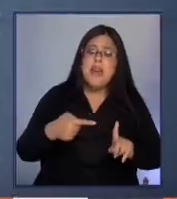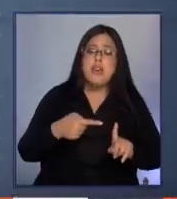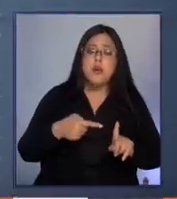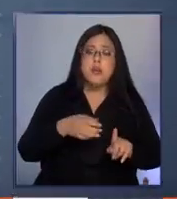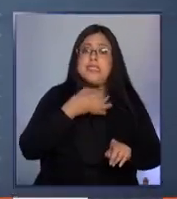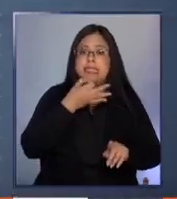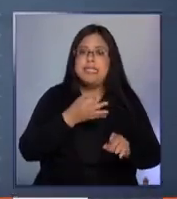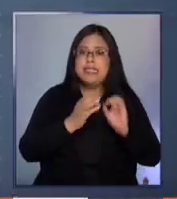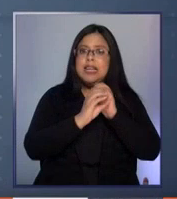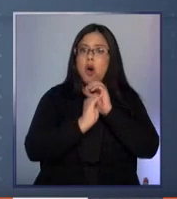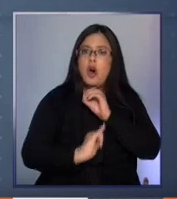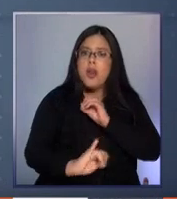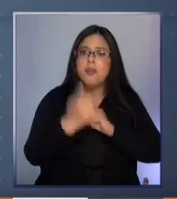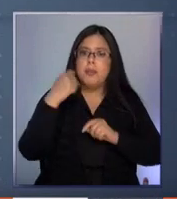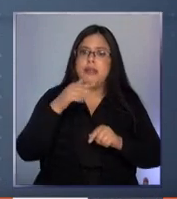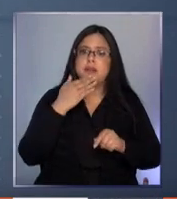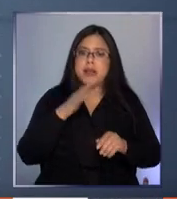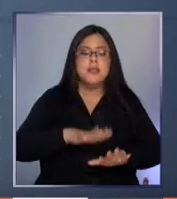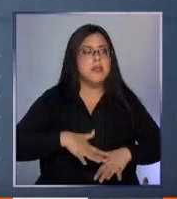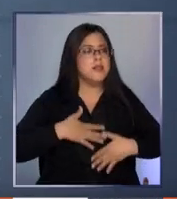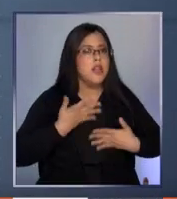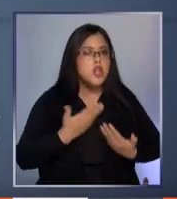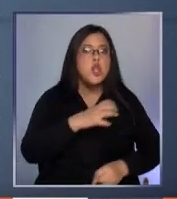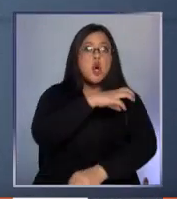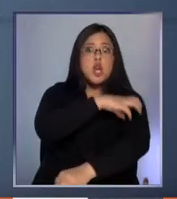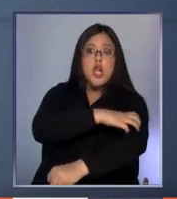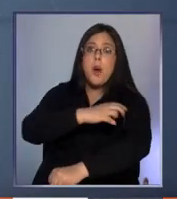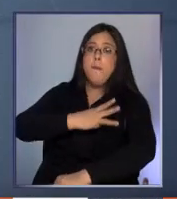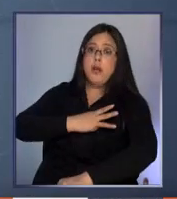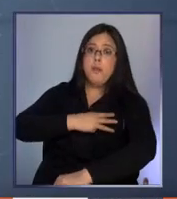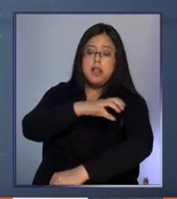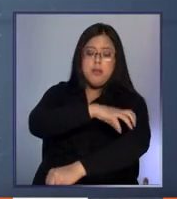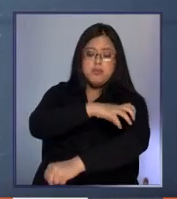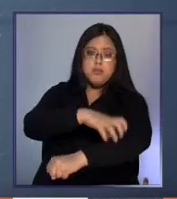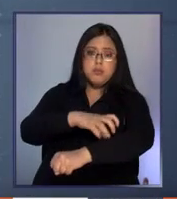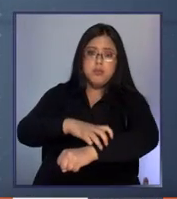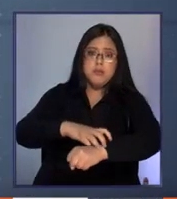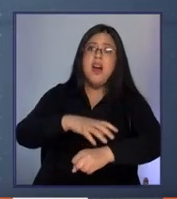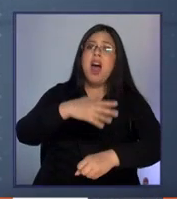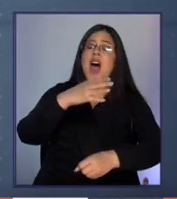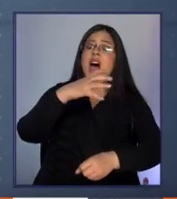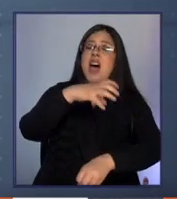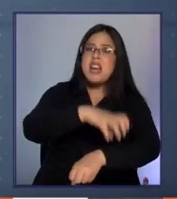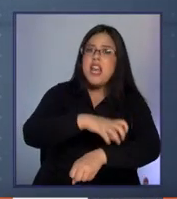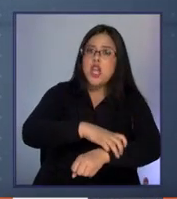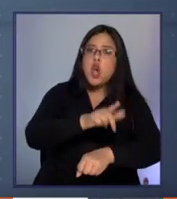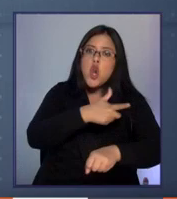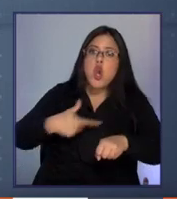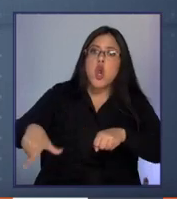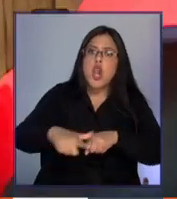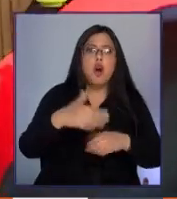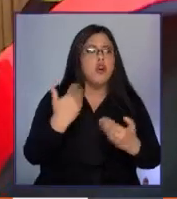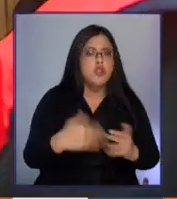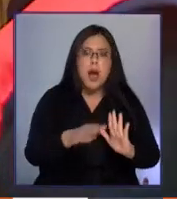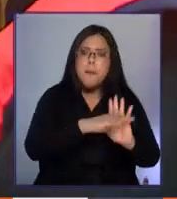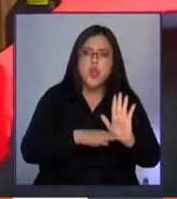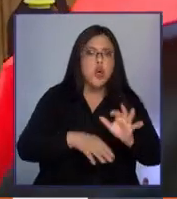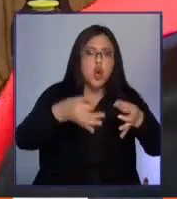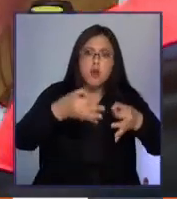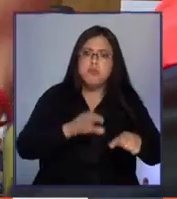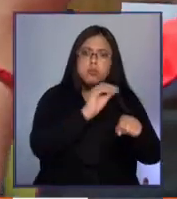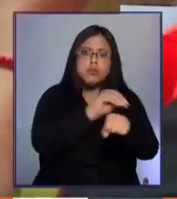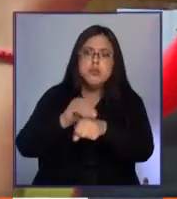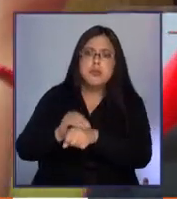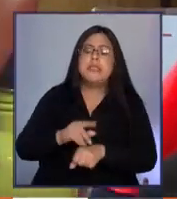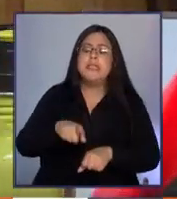ONEMI, pero que agregan fue percibido desde la región metropolitana hasta los lagos. Tras la activación de los protocolos correspondientes, descartaron